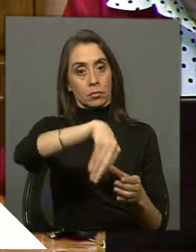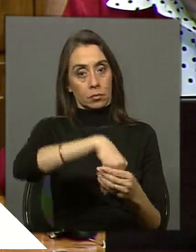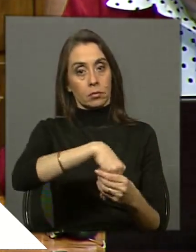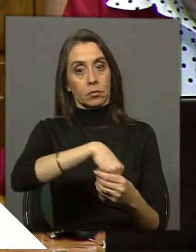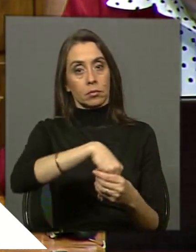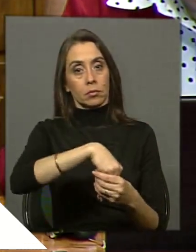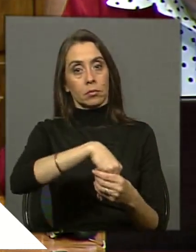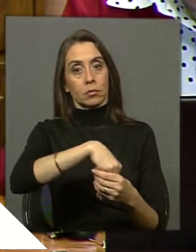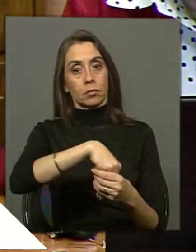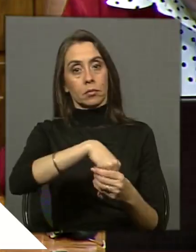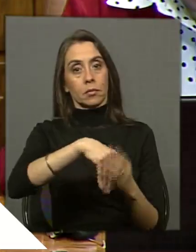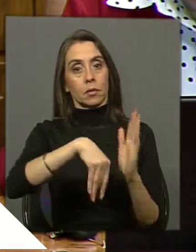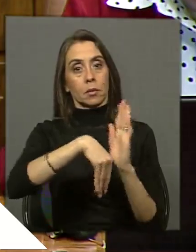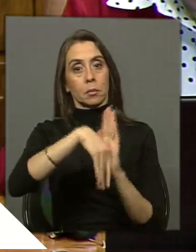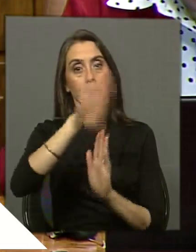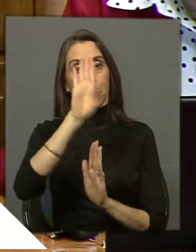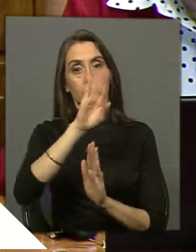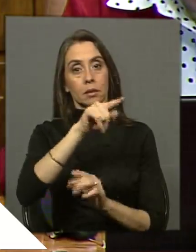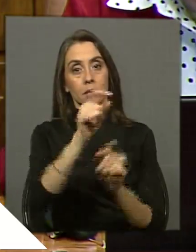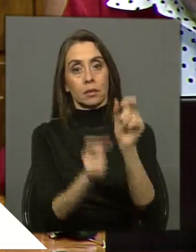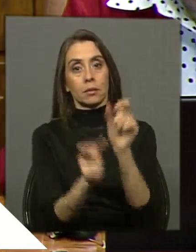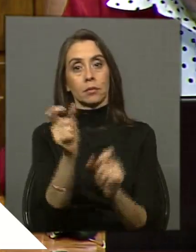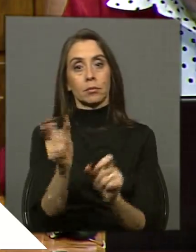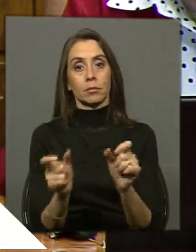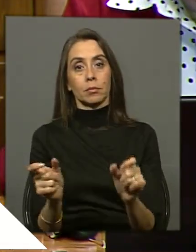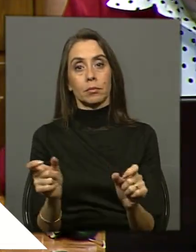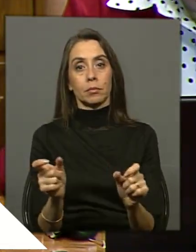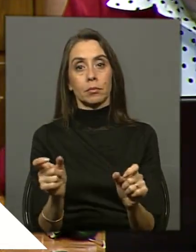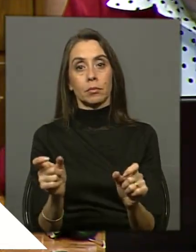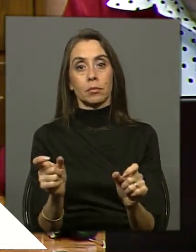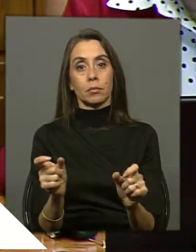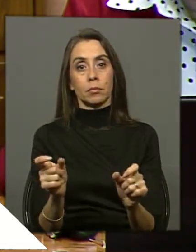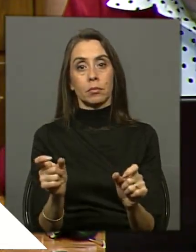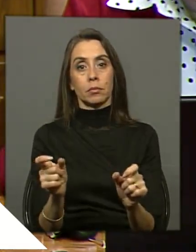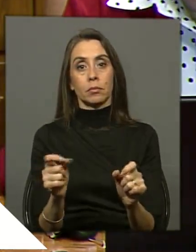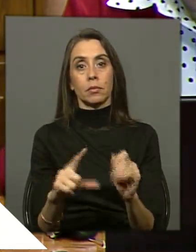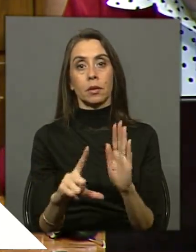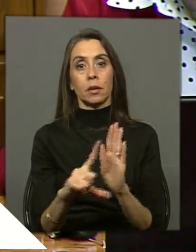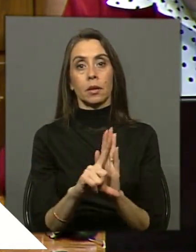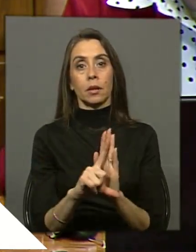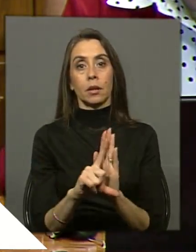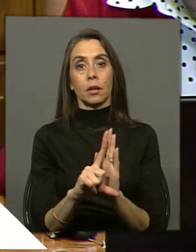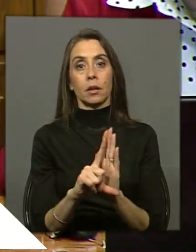la gran mayoría en la ley de